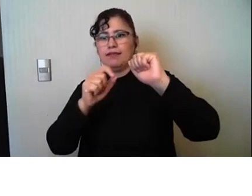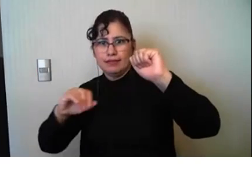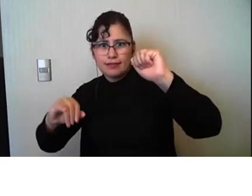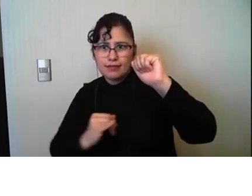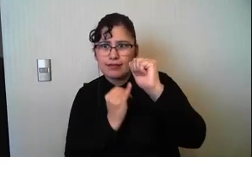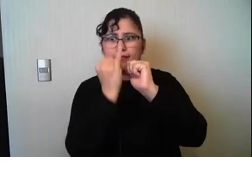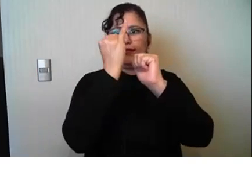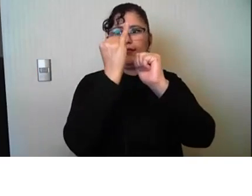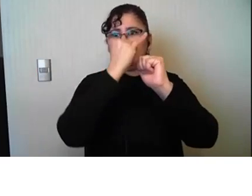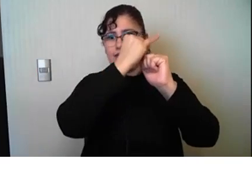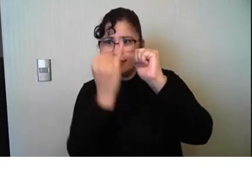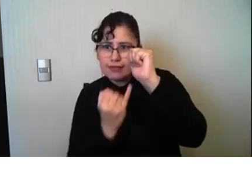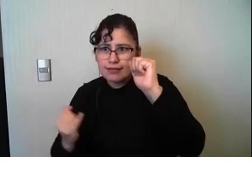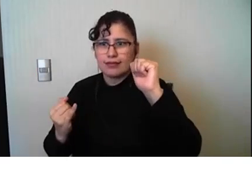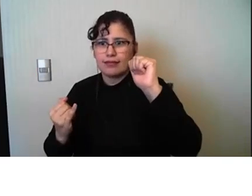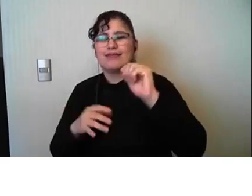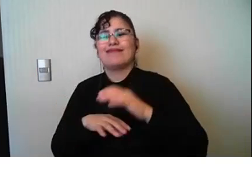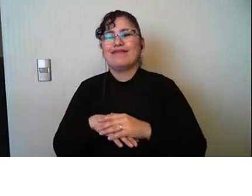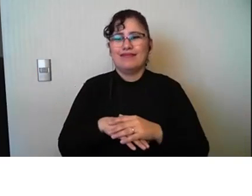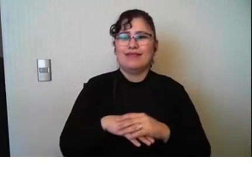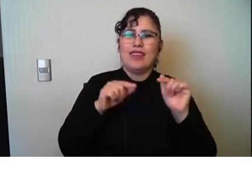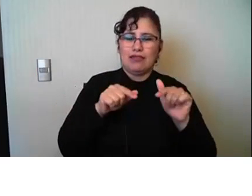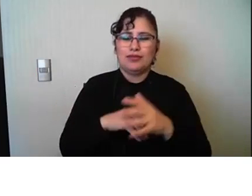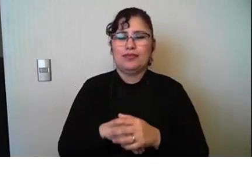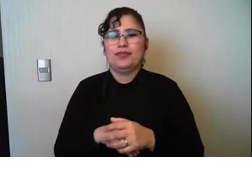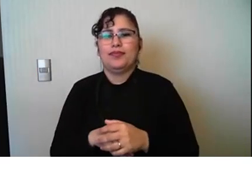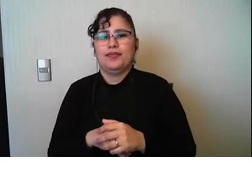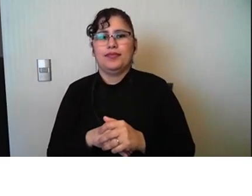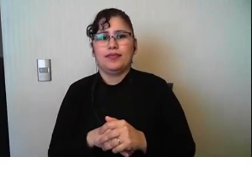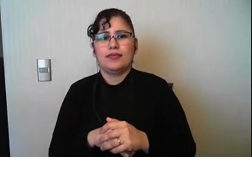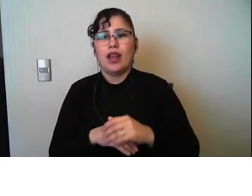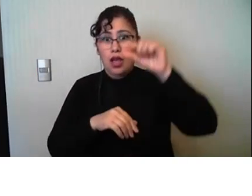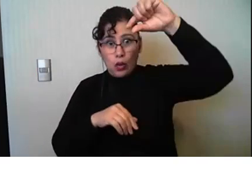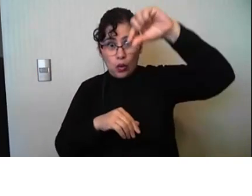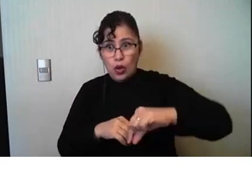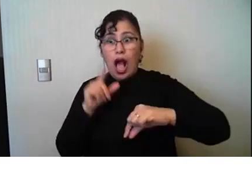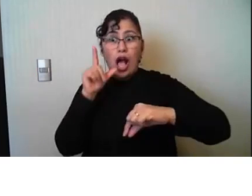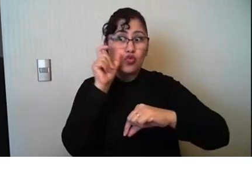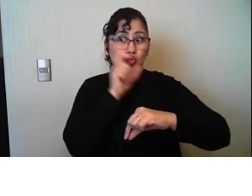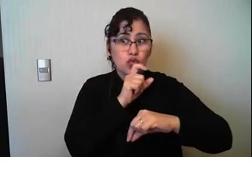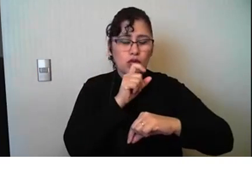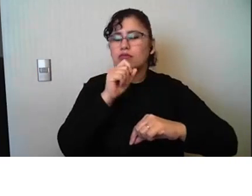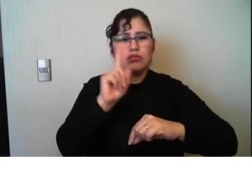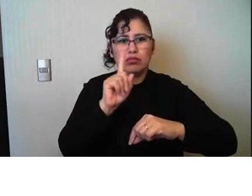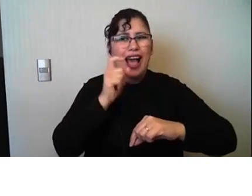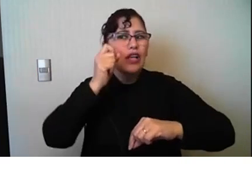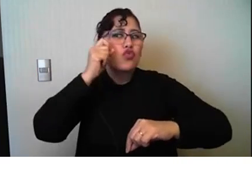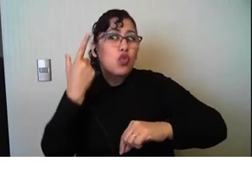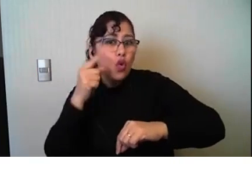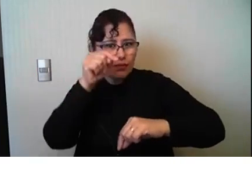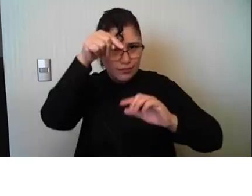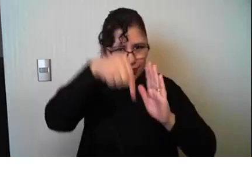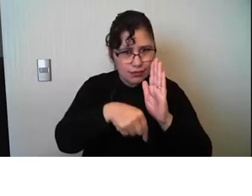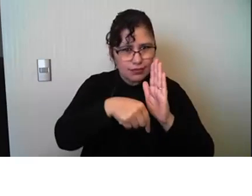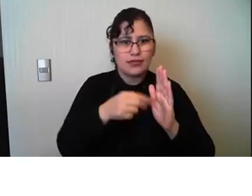feedback, en ambos lugares. Y lo que está en color azul, que es lo que yo veo al menos